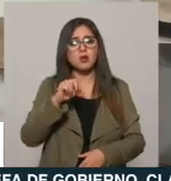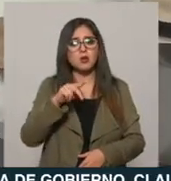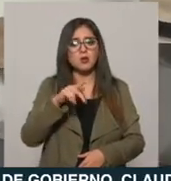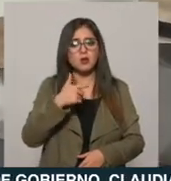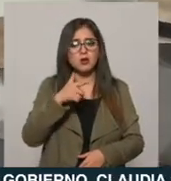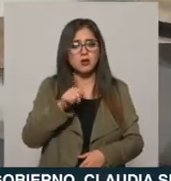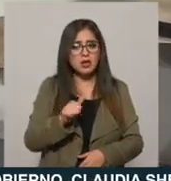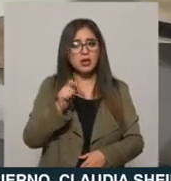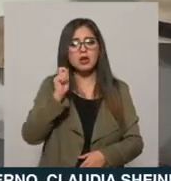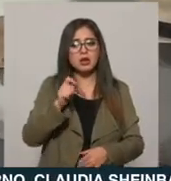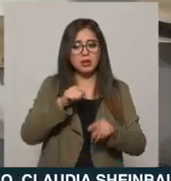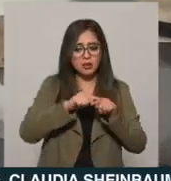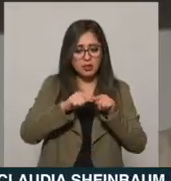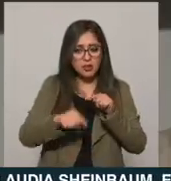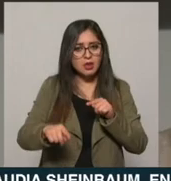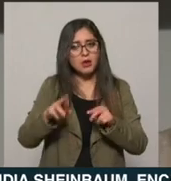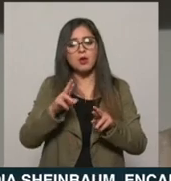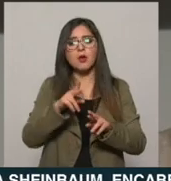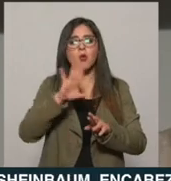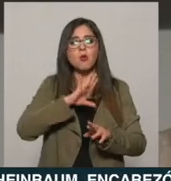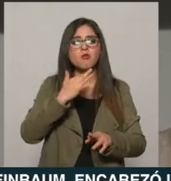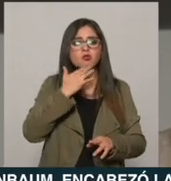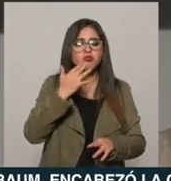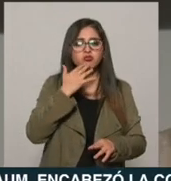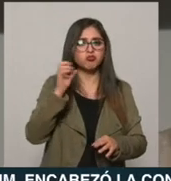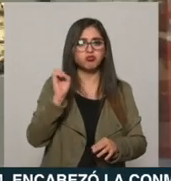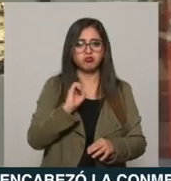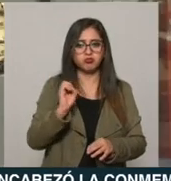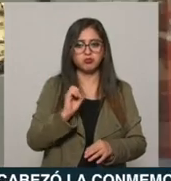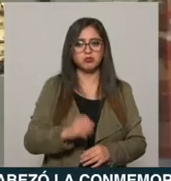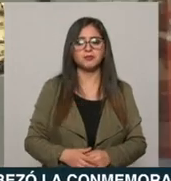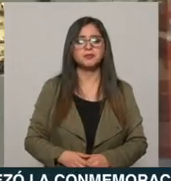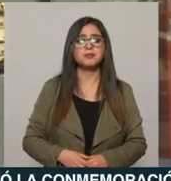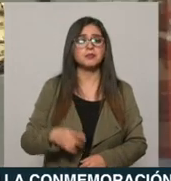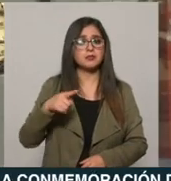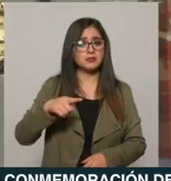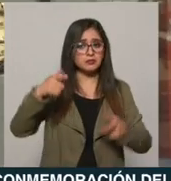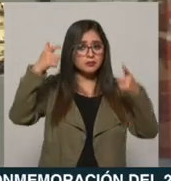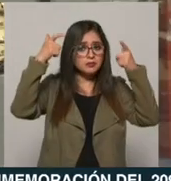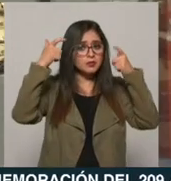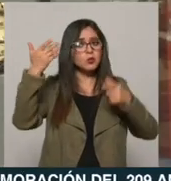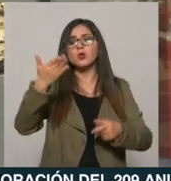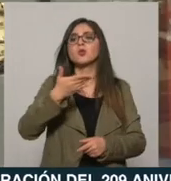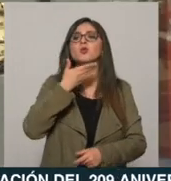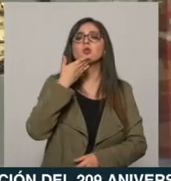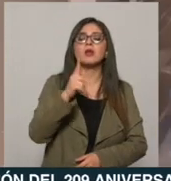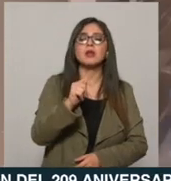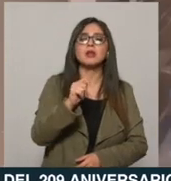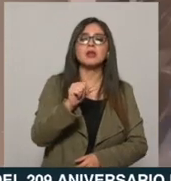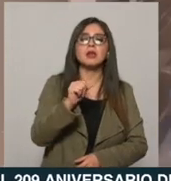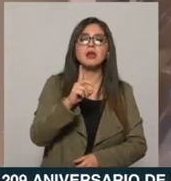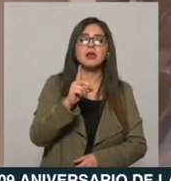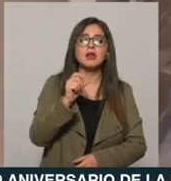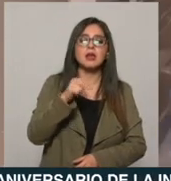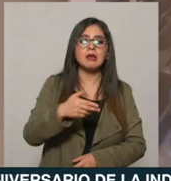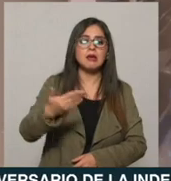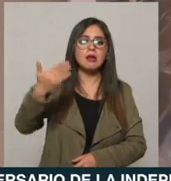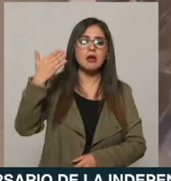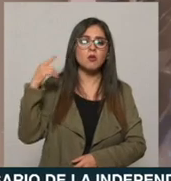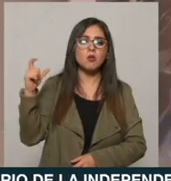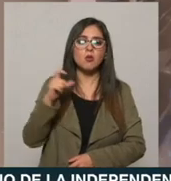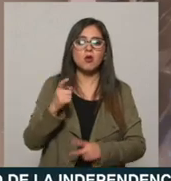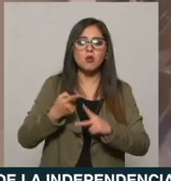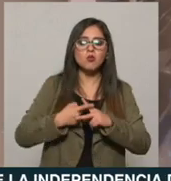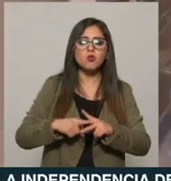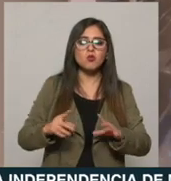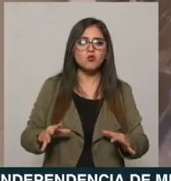se va a resbalar y no se me va a manchar. La fama de los sombreros Tardán trasciende fronteras desde su fundación. En su momento, era